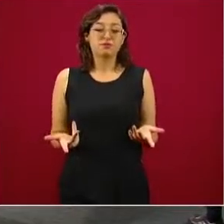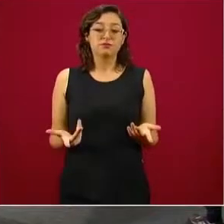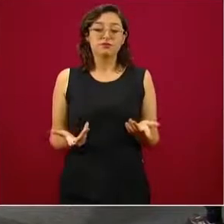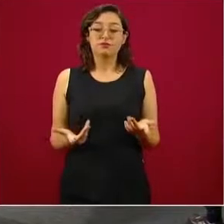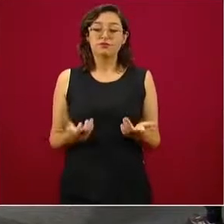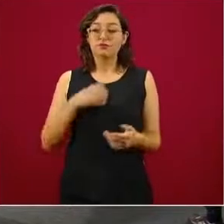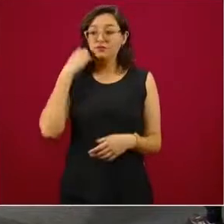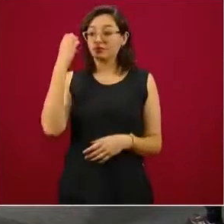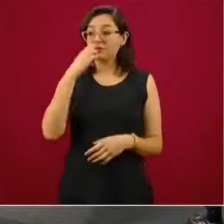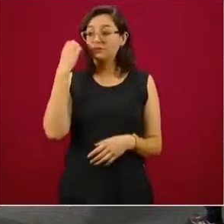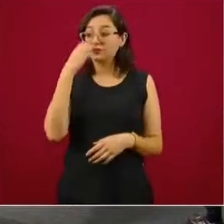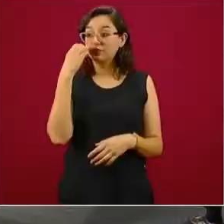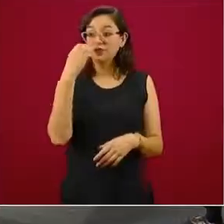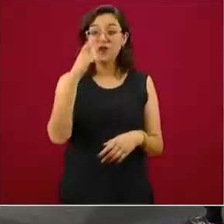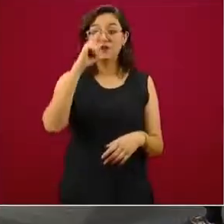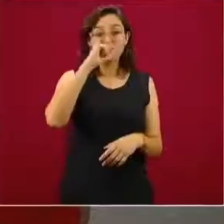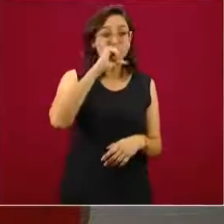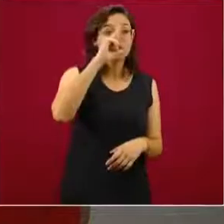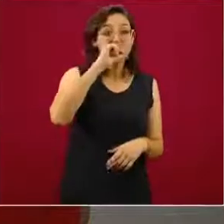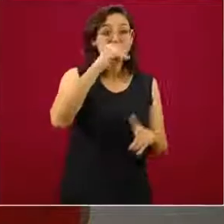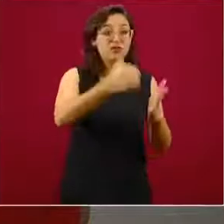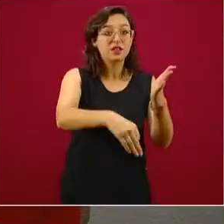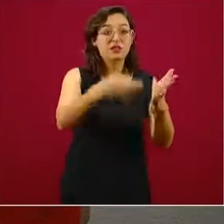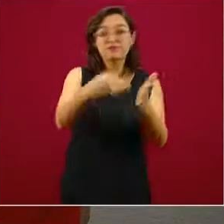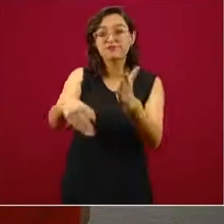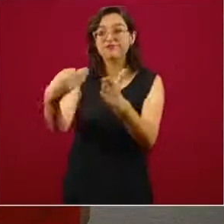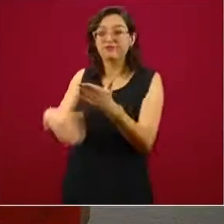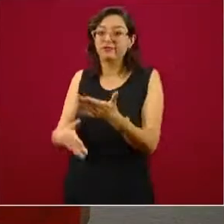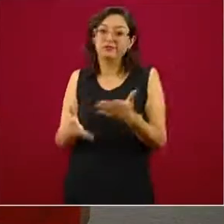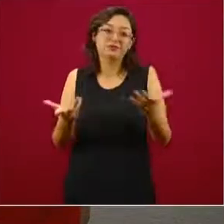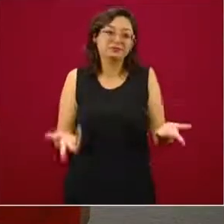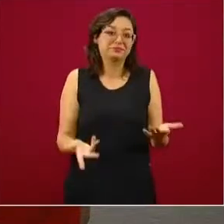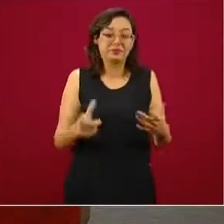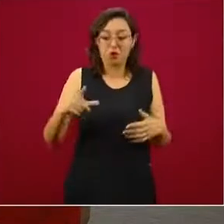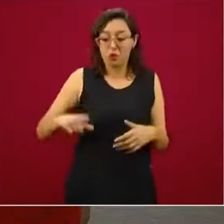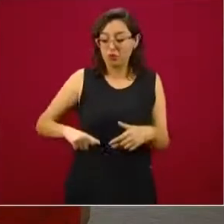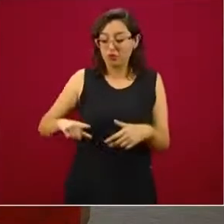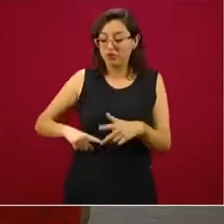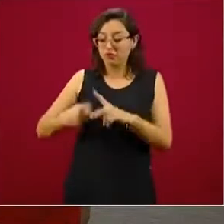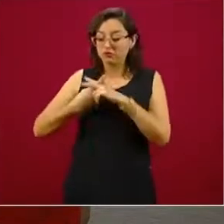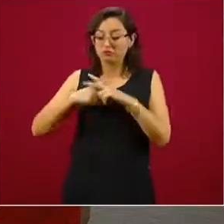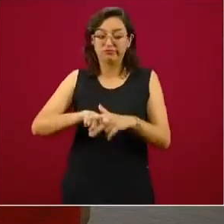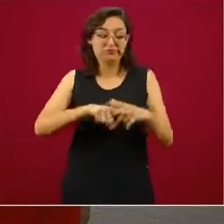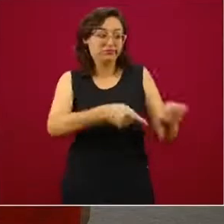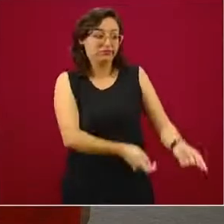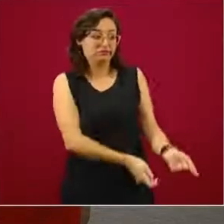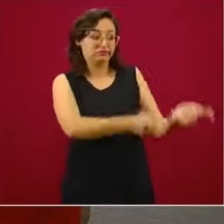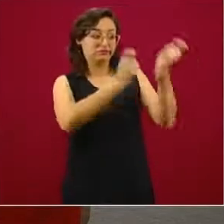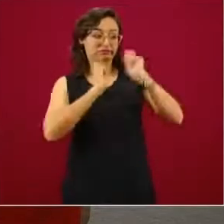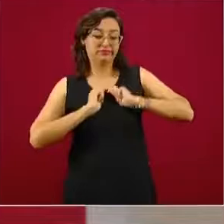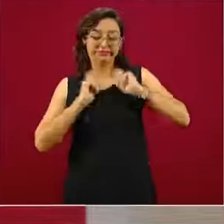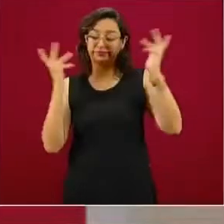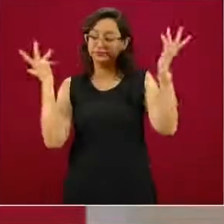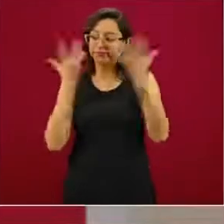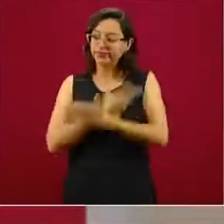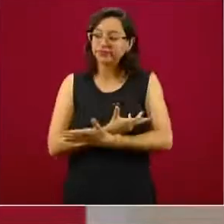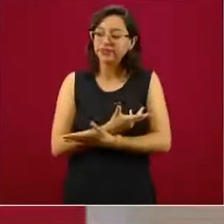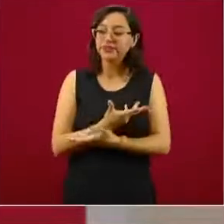cosas en las escuelas públicas y el señor presidente ya desde